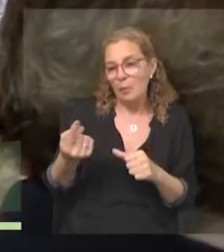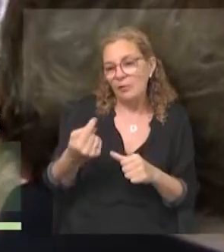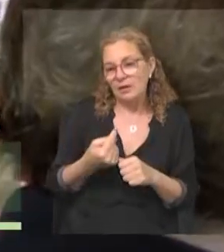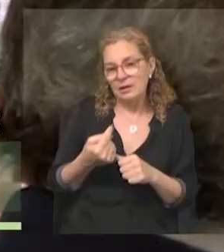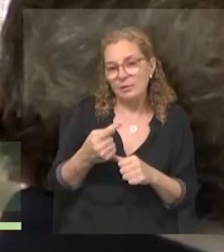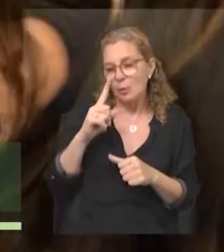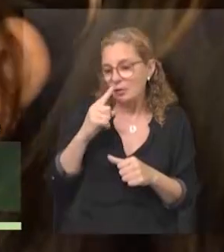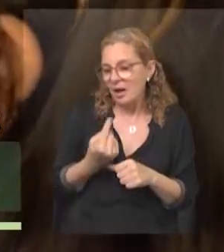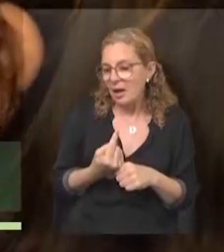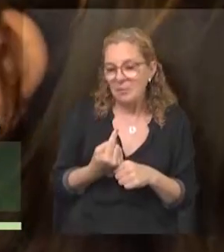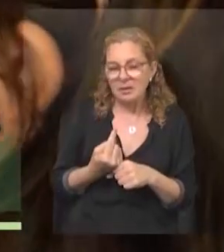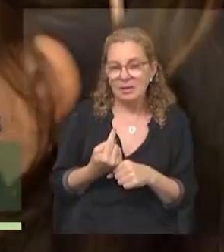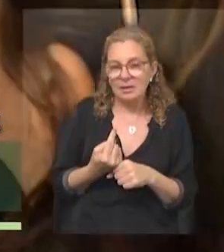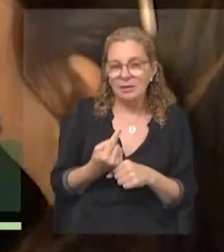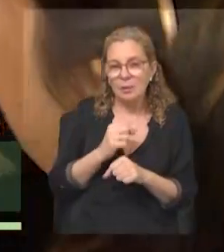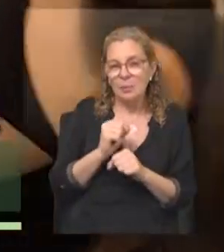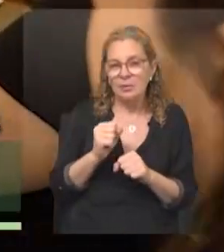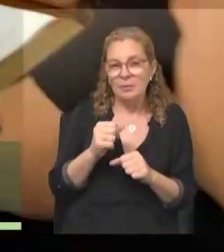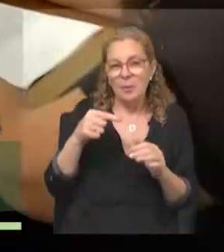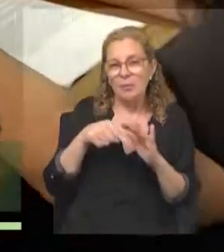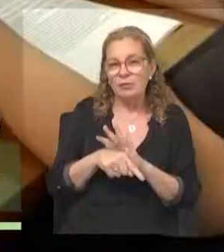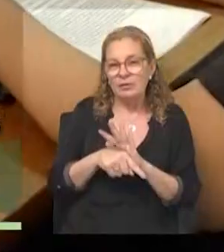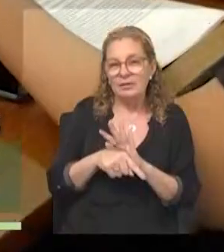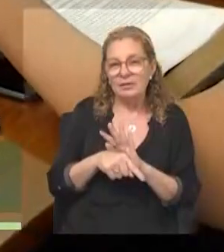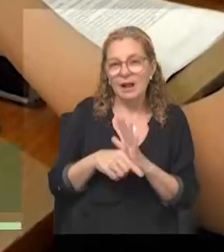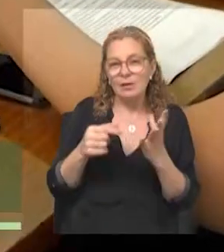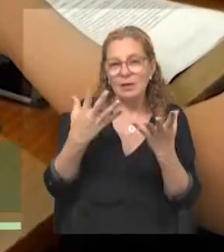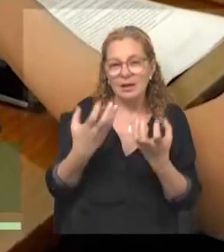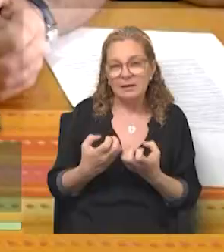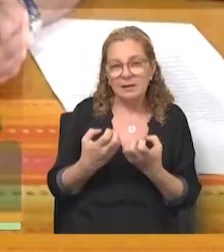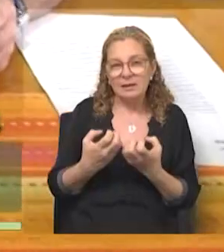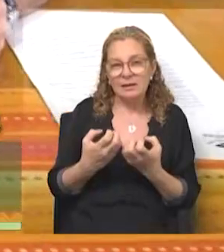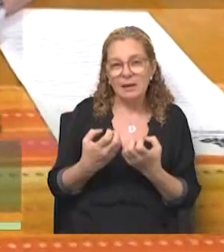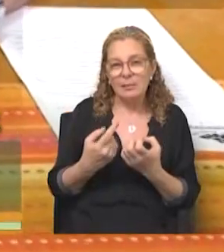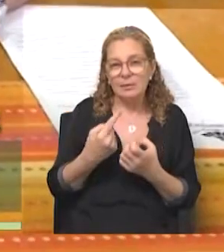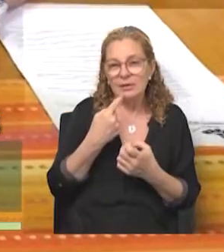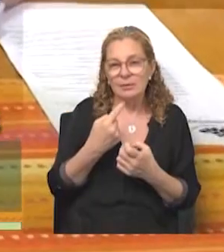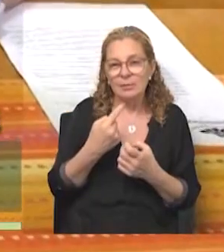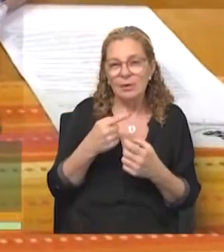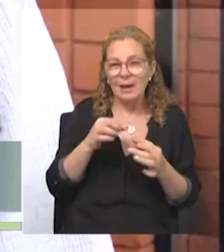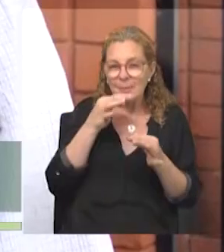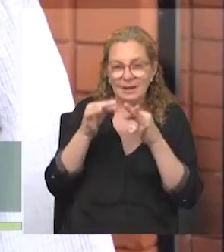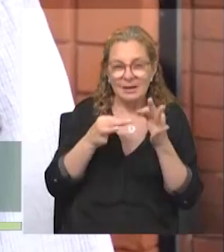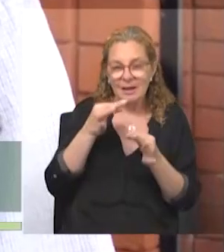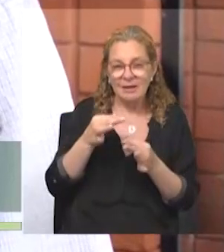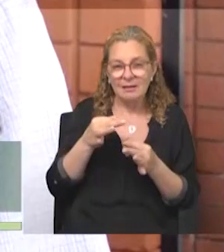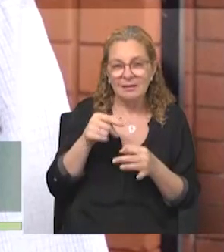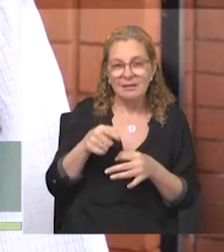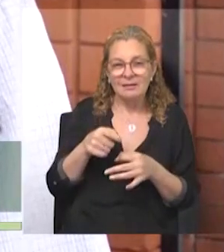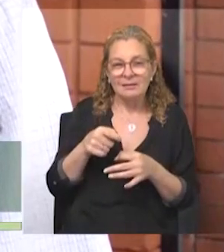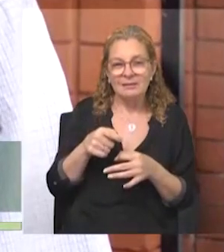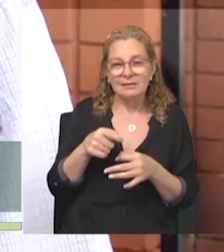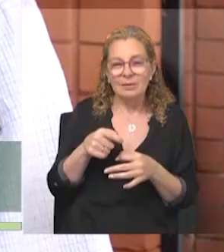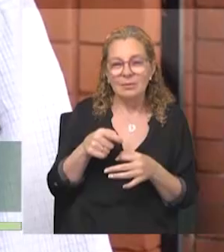muy rápida no pimos profundizar queríamos En definitiva no es